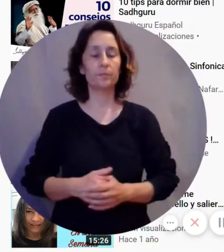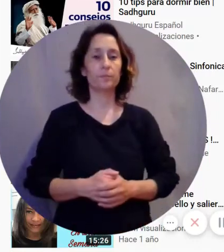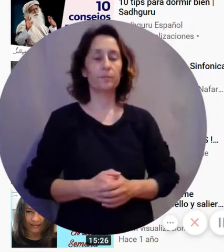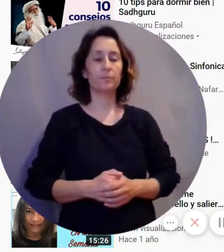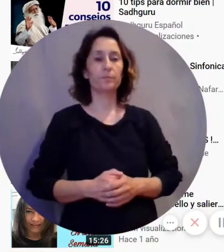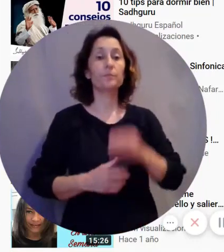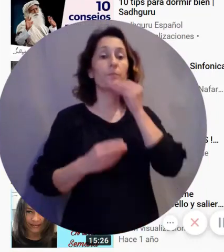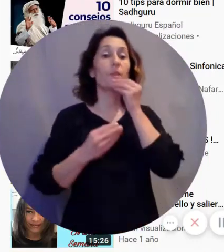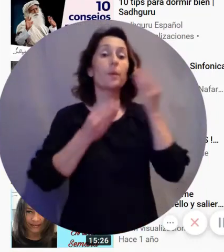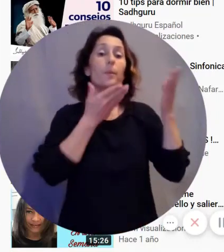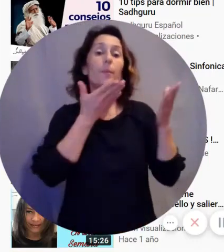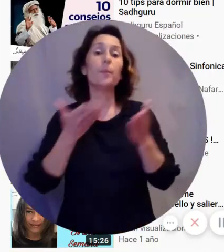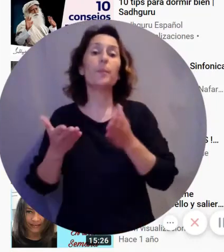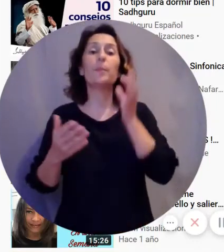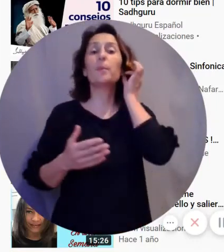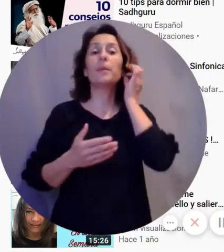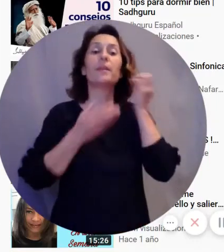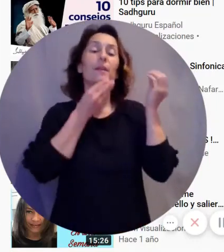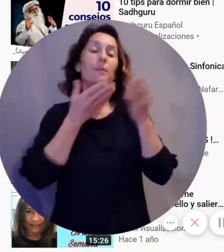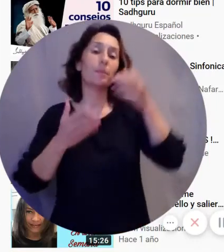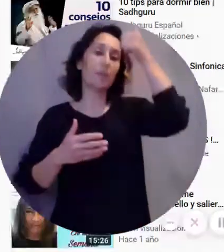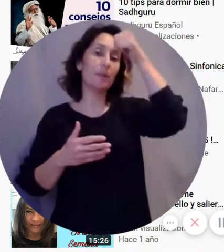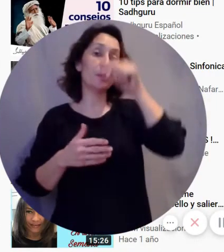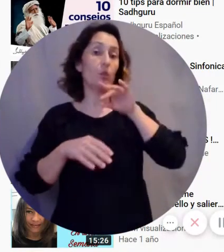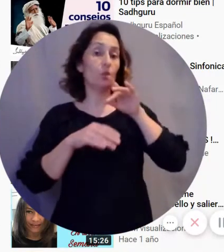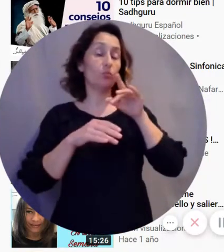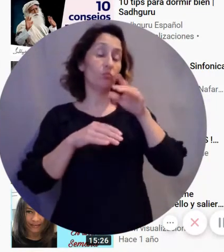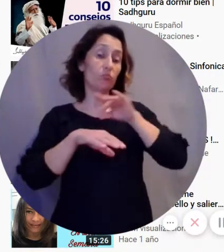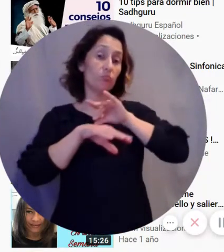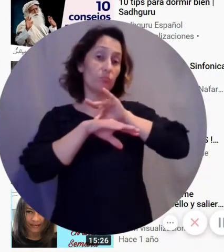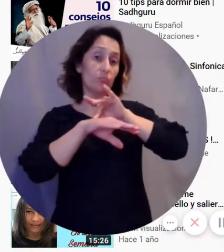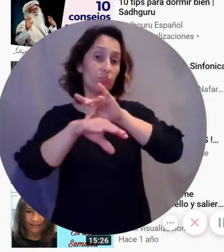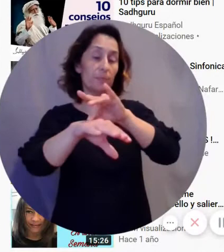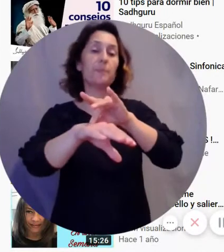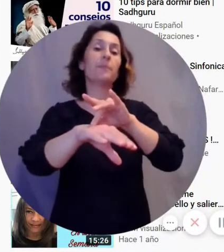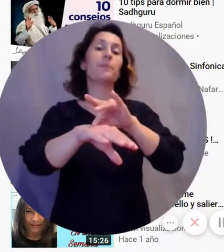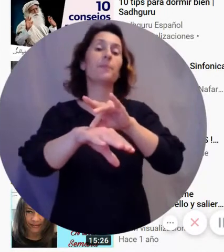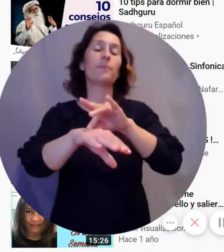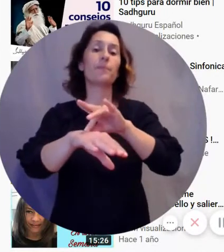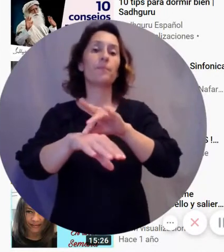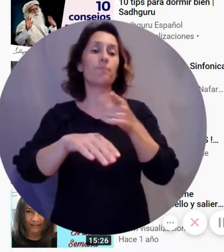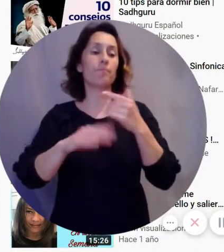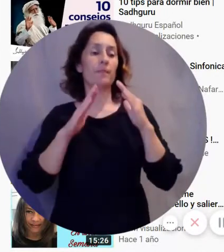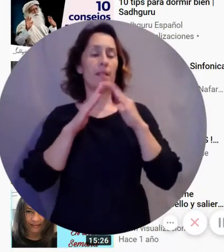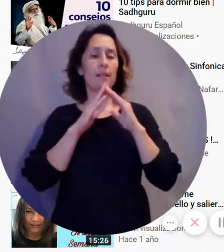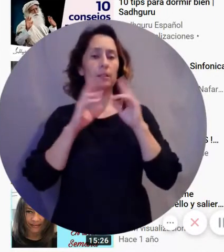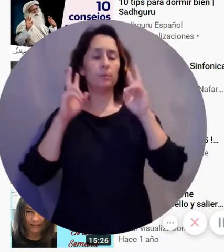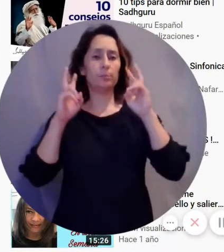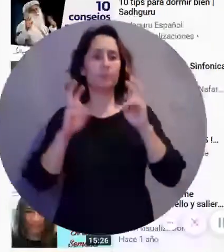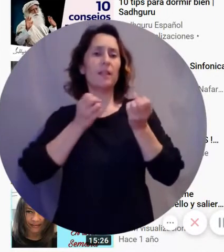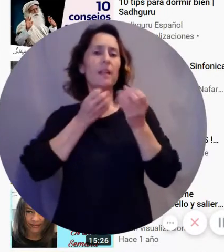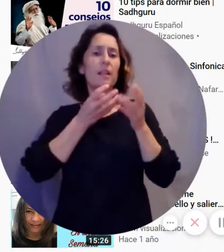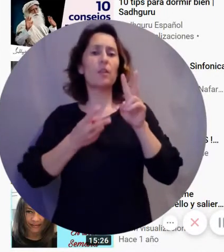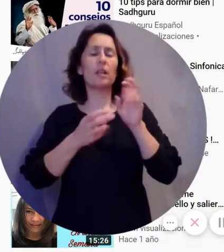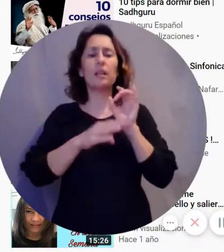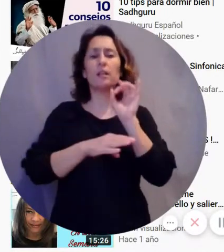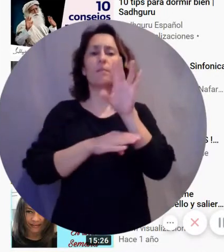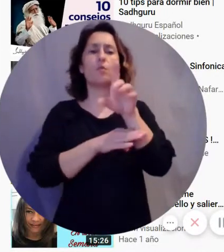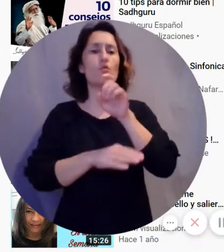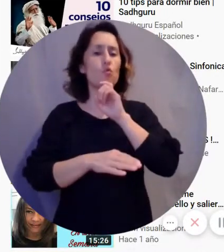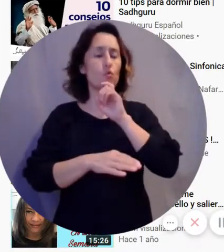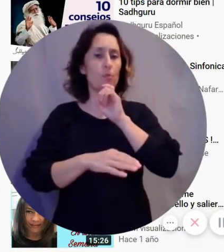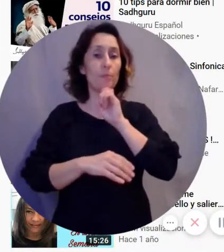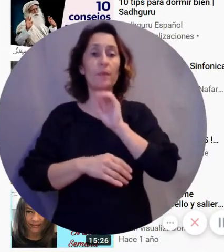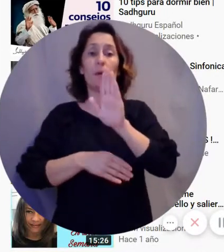Bienvenidas, bienvenidos a este video tutorial. Vamos a mostrar cómo podemos enviar sin movernos de casa nuestra declaración de la renta, siguiendo unos pasos